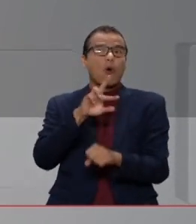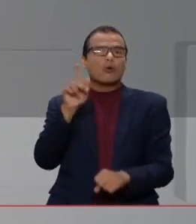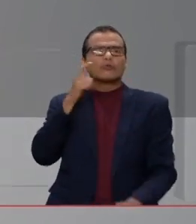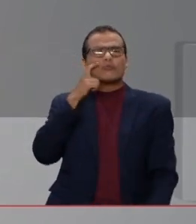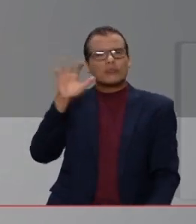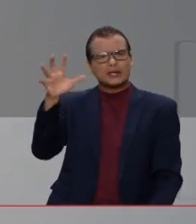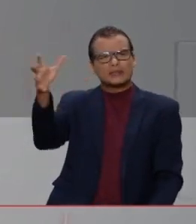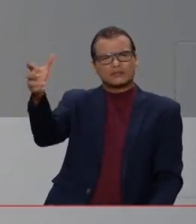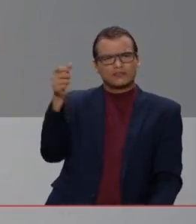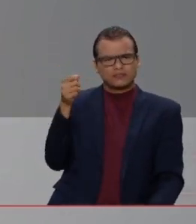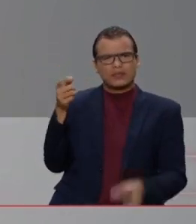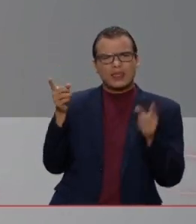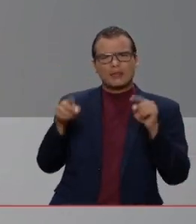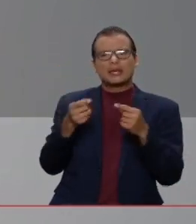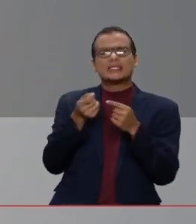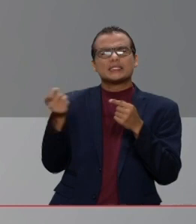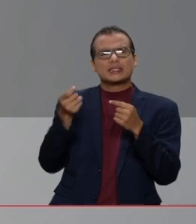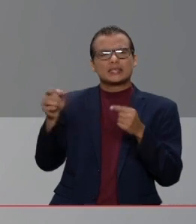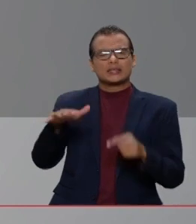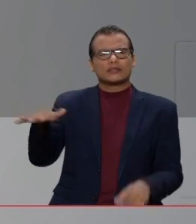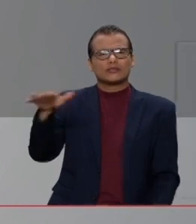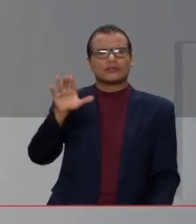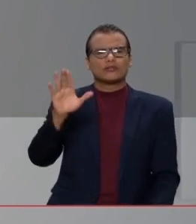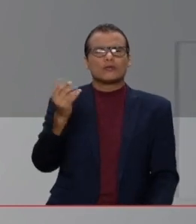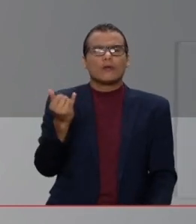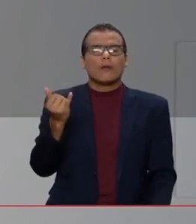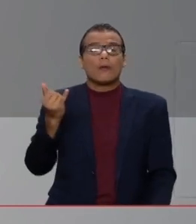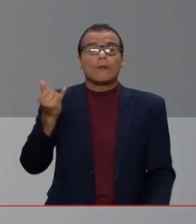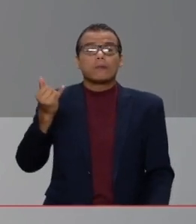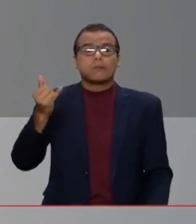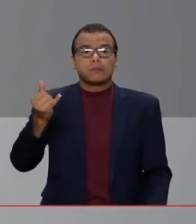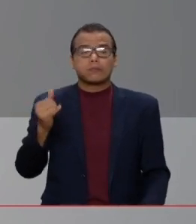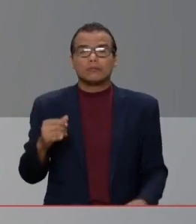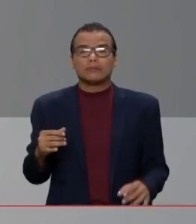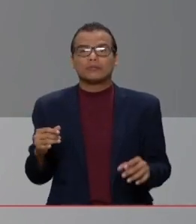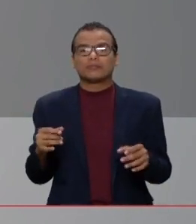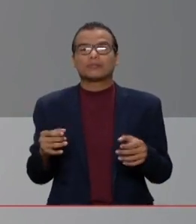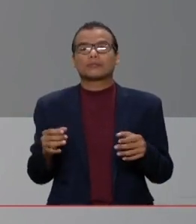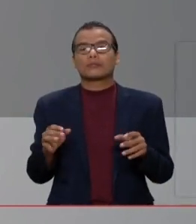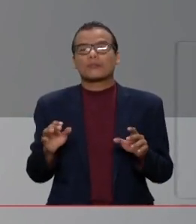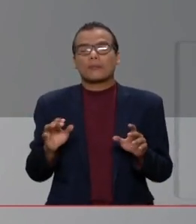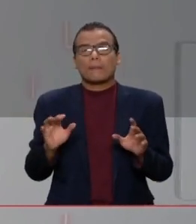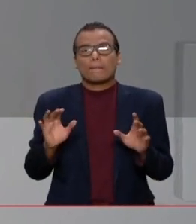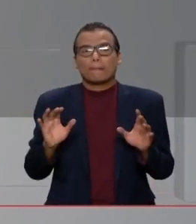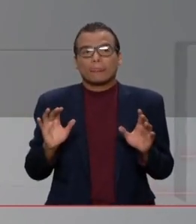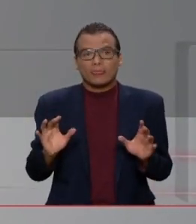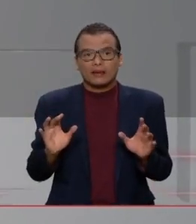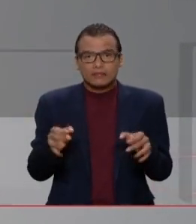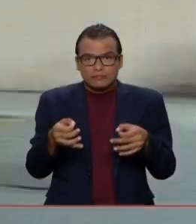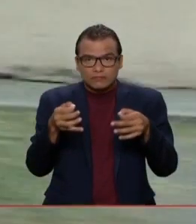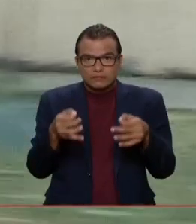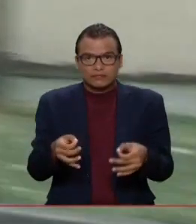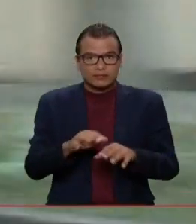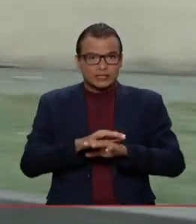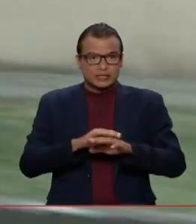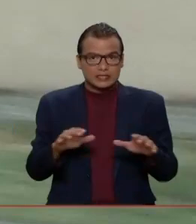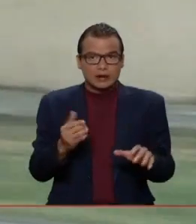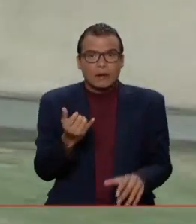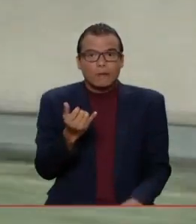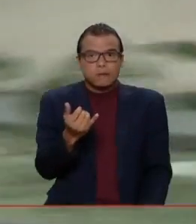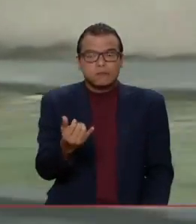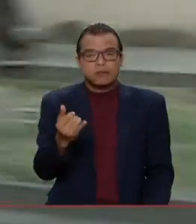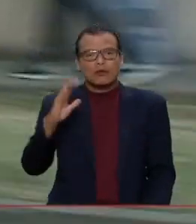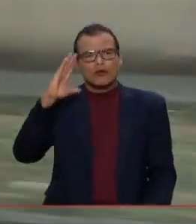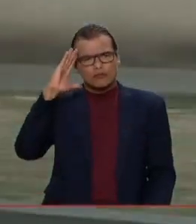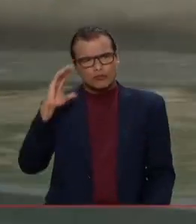asegurado y pues la comunidad también, en medio de estas horas que mantenemos, ayudó a la captura del hombre. Al sitio tuvo que llegar